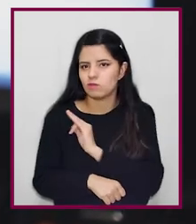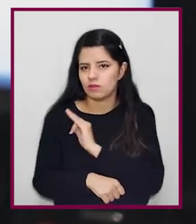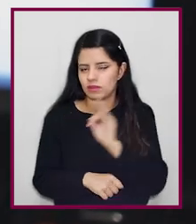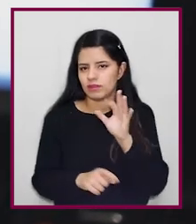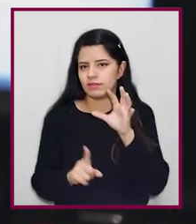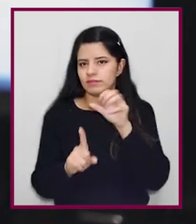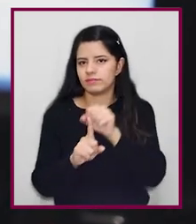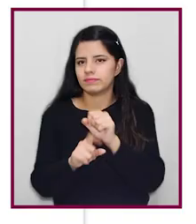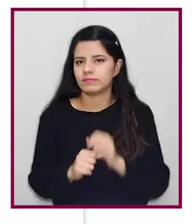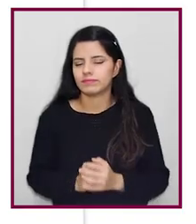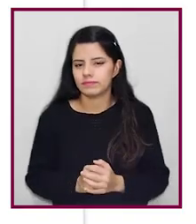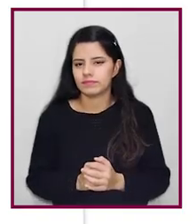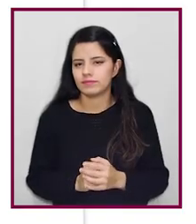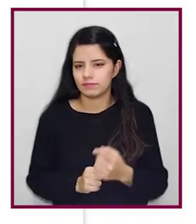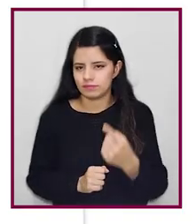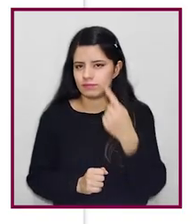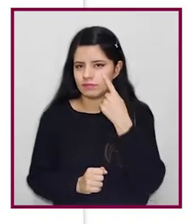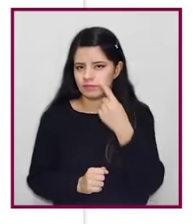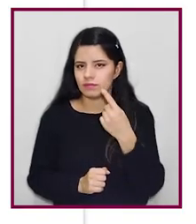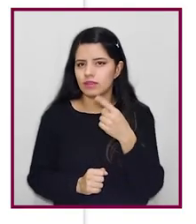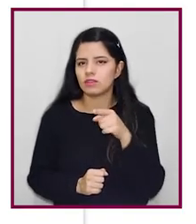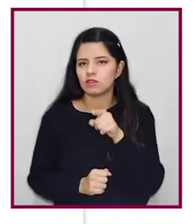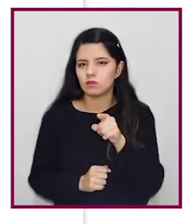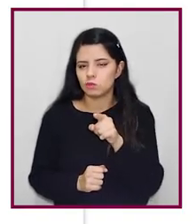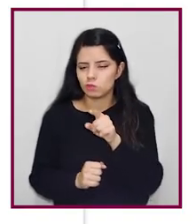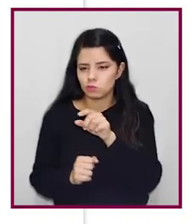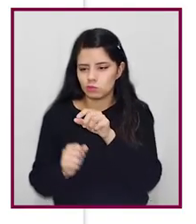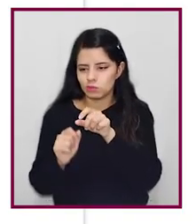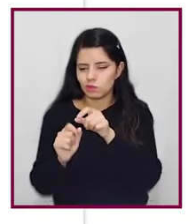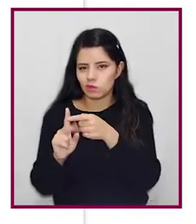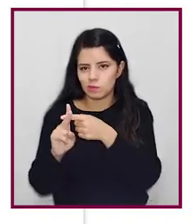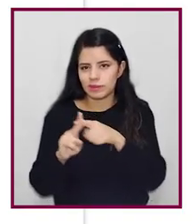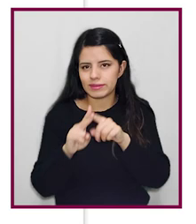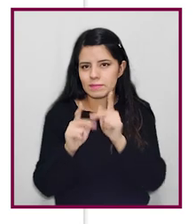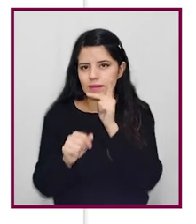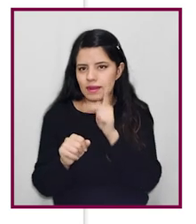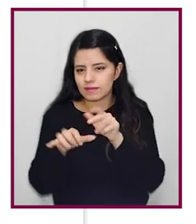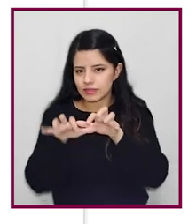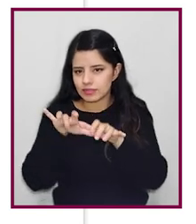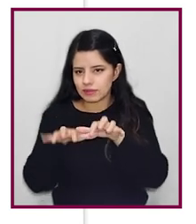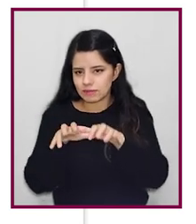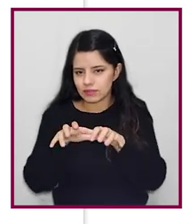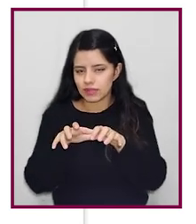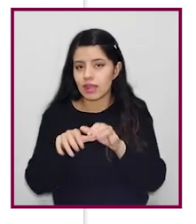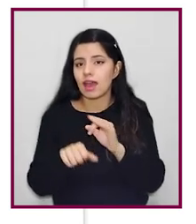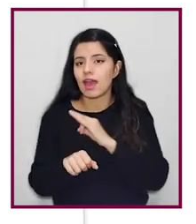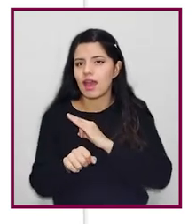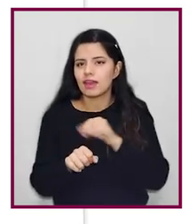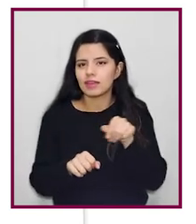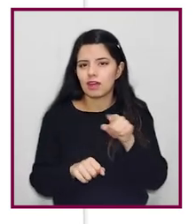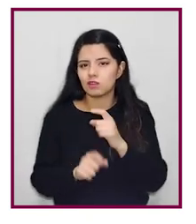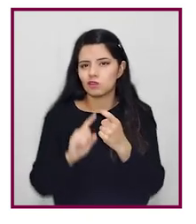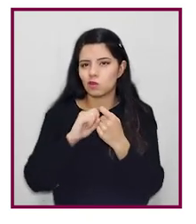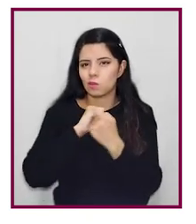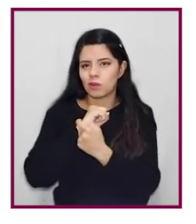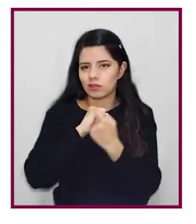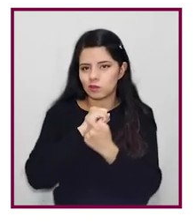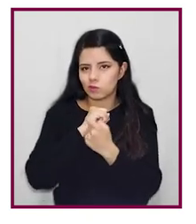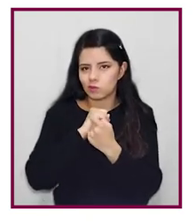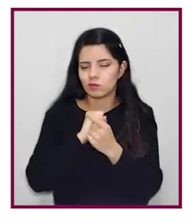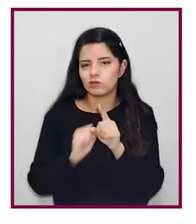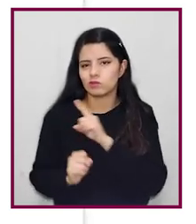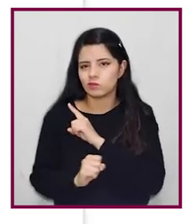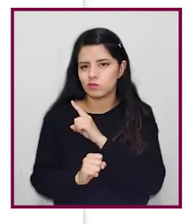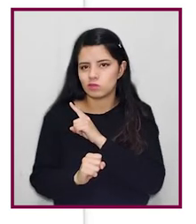estamos buscando. Fíjate en las respuestas que te ofrece Google en un servicio que se llama autocompletar. Cuando empiezas a escribir en el motor de